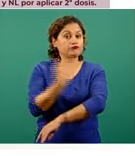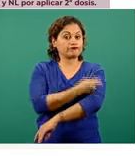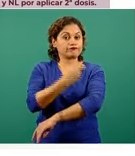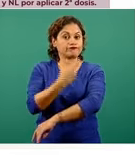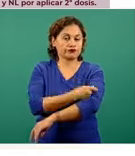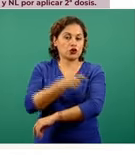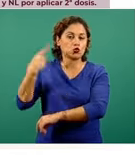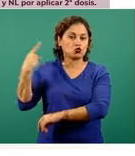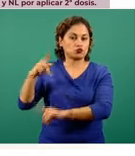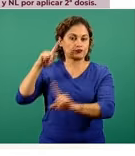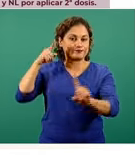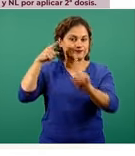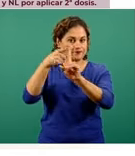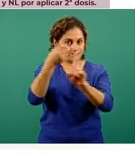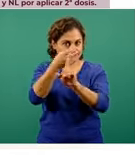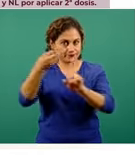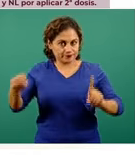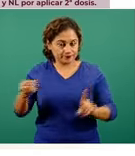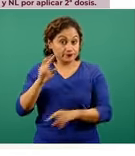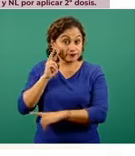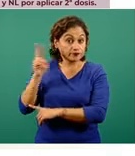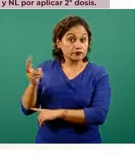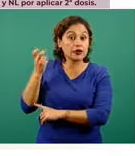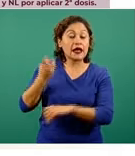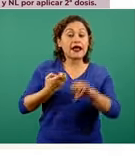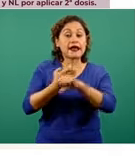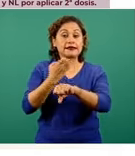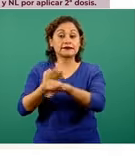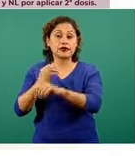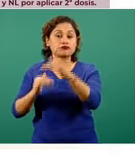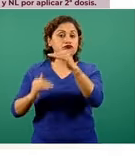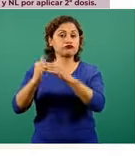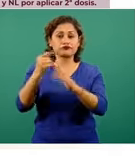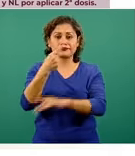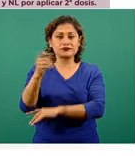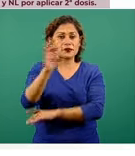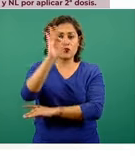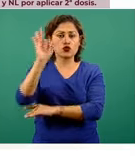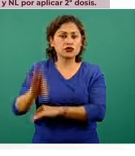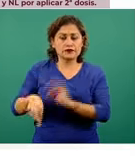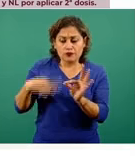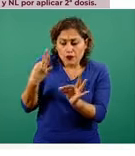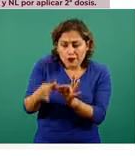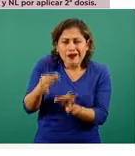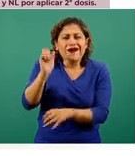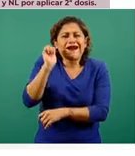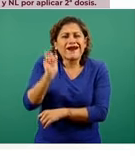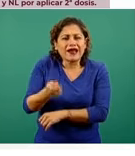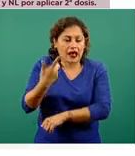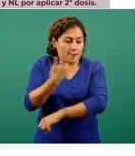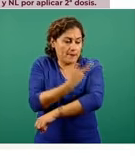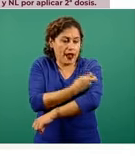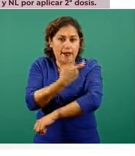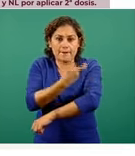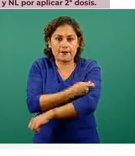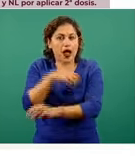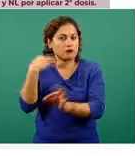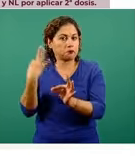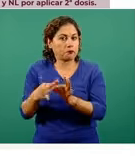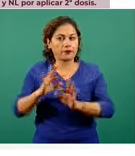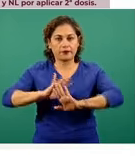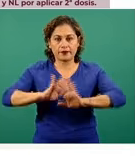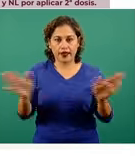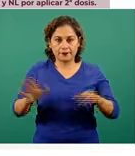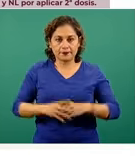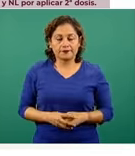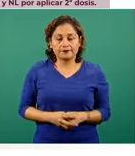metas, y podemos ver que muchas de ellas prácticamente ya llegaron al 100%, es decir, aplicaron todas las dosis que se les habían asignado.